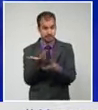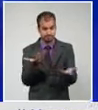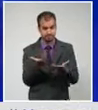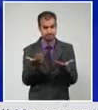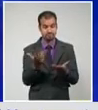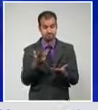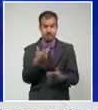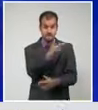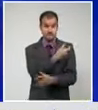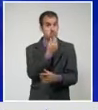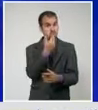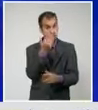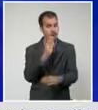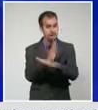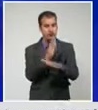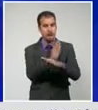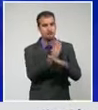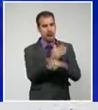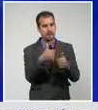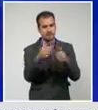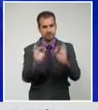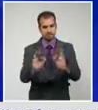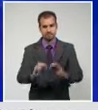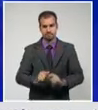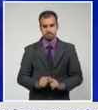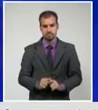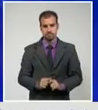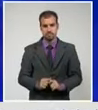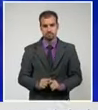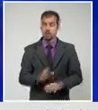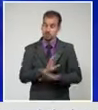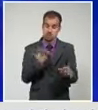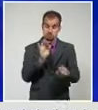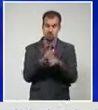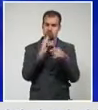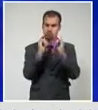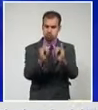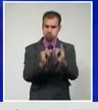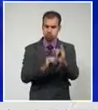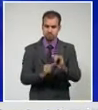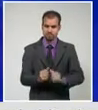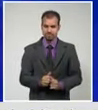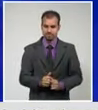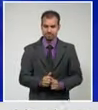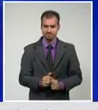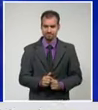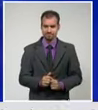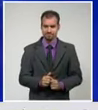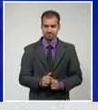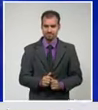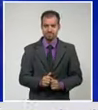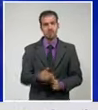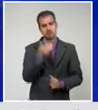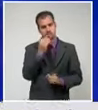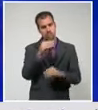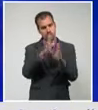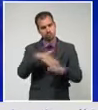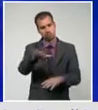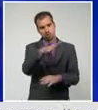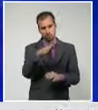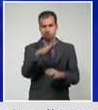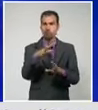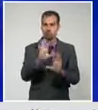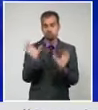teniendo ambas vacunas. Bueno, vamos a arrancar ya con nuestra conferencia de prensa, la información. Aquí, buenos días al equipo que